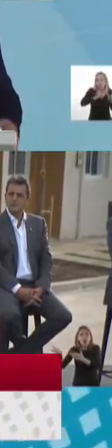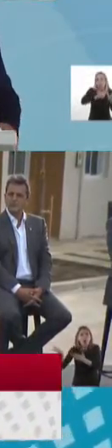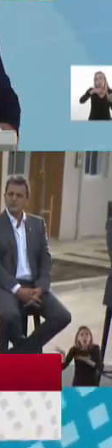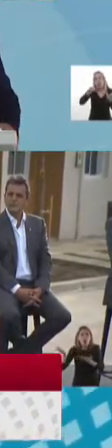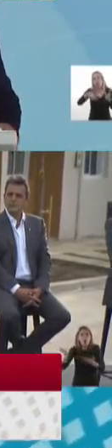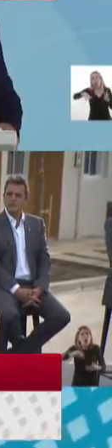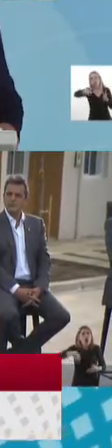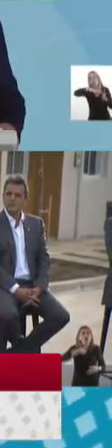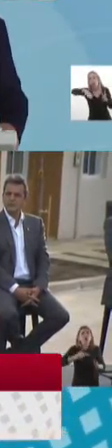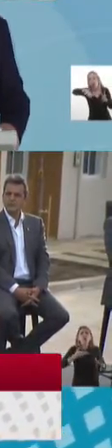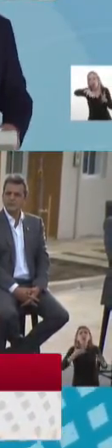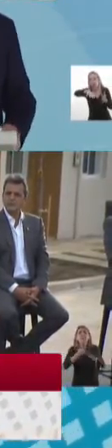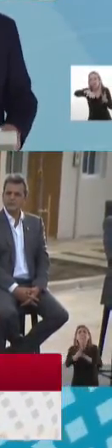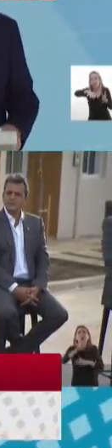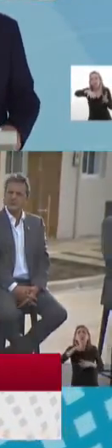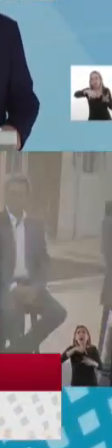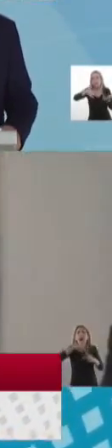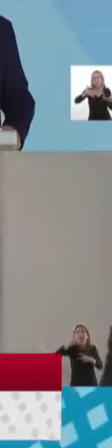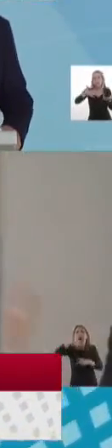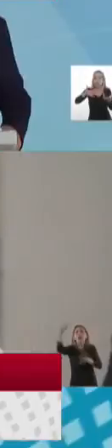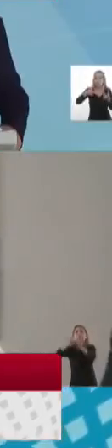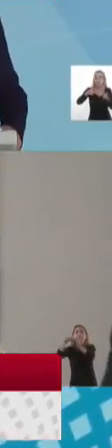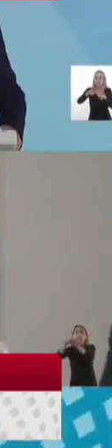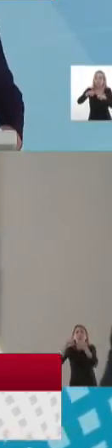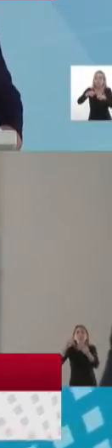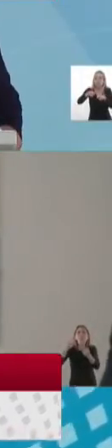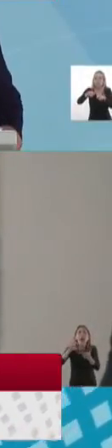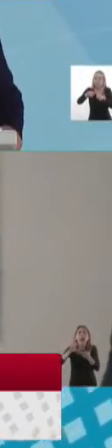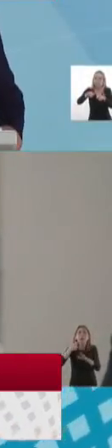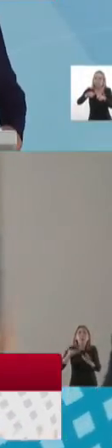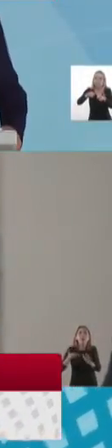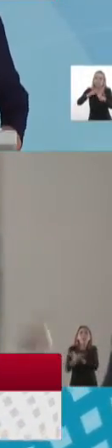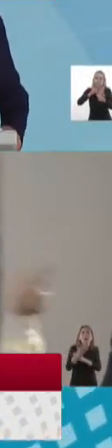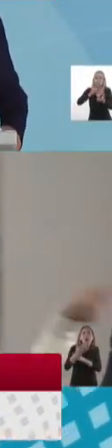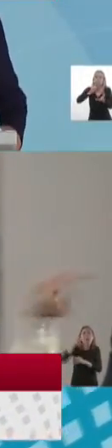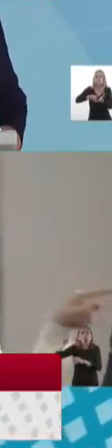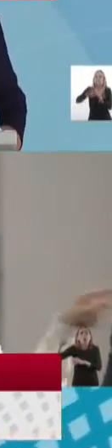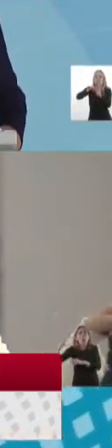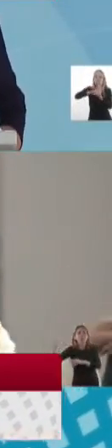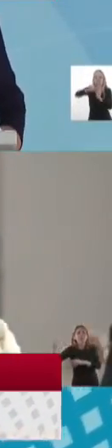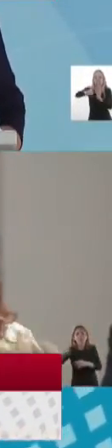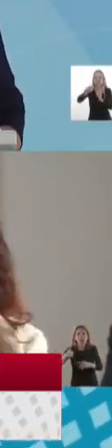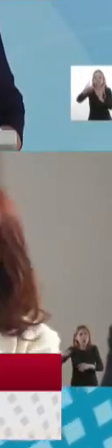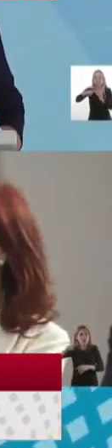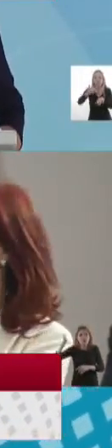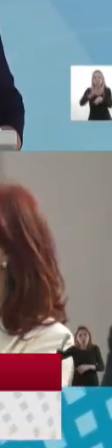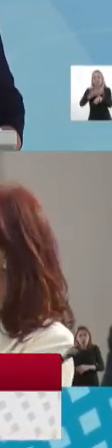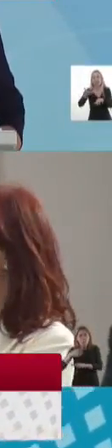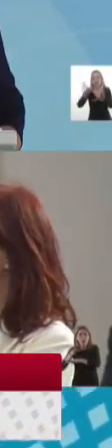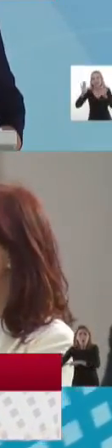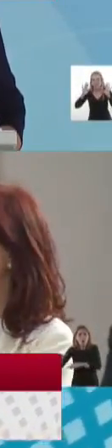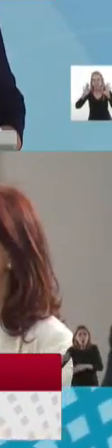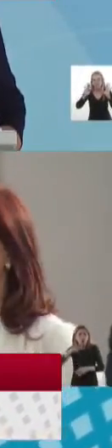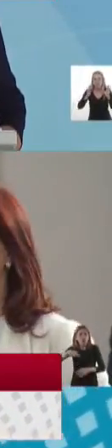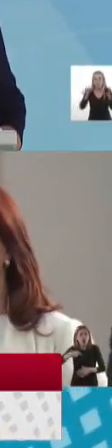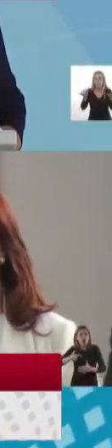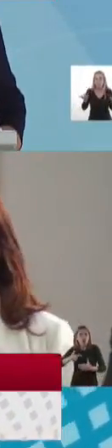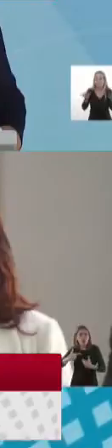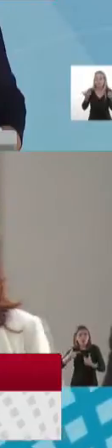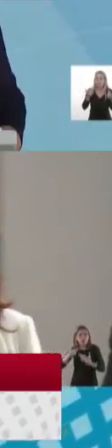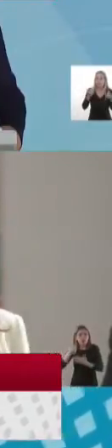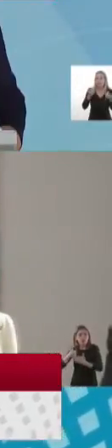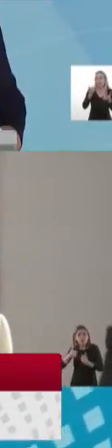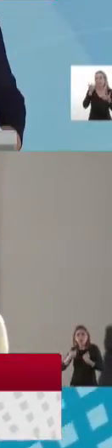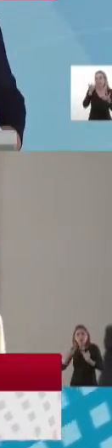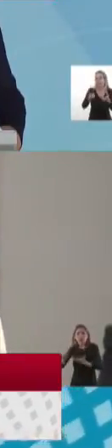importa no no hay gente de gestión y gente de rosca me parece muy claramente lo publique en el diario la nación es un